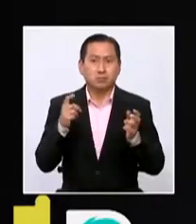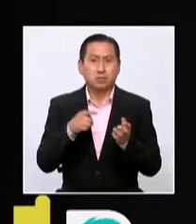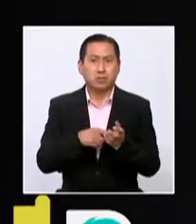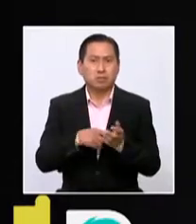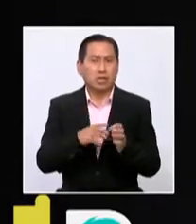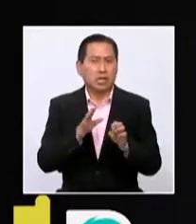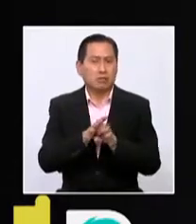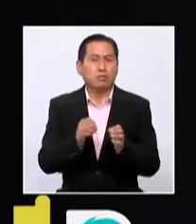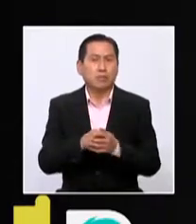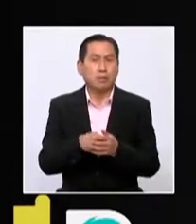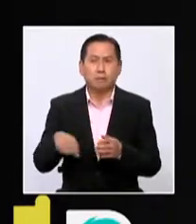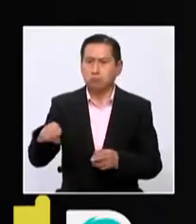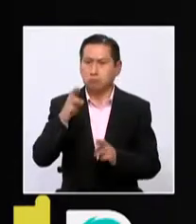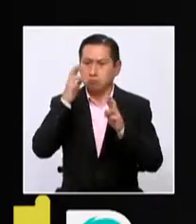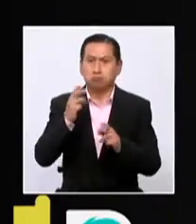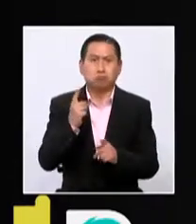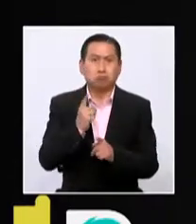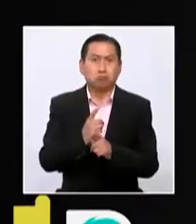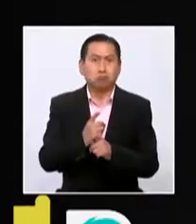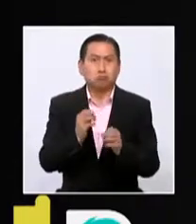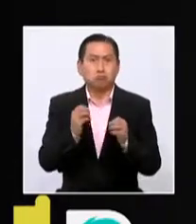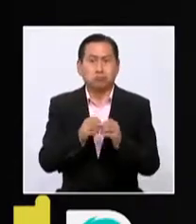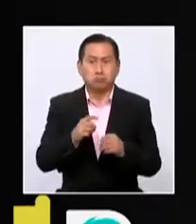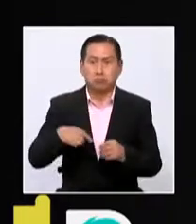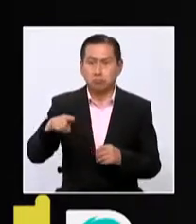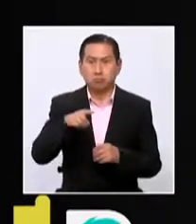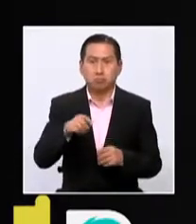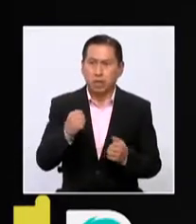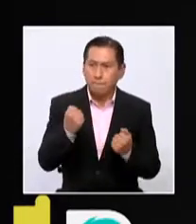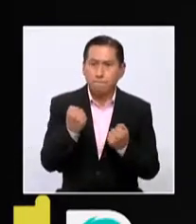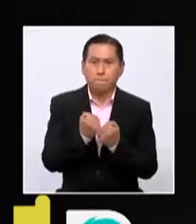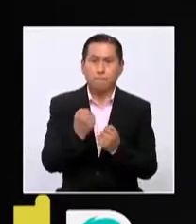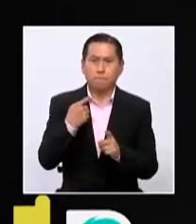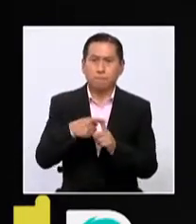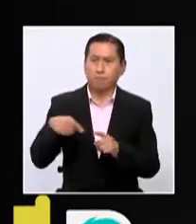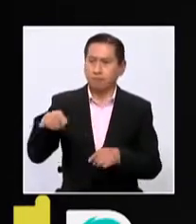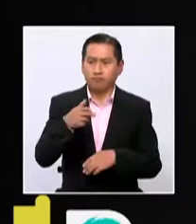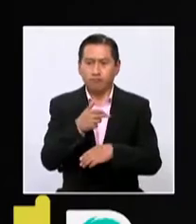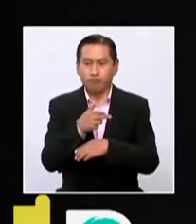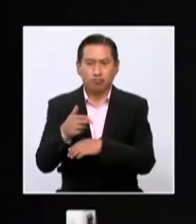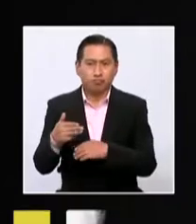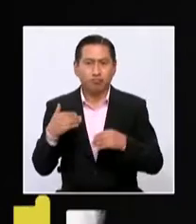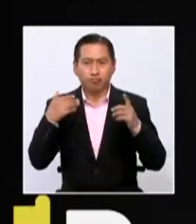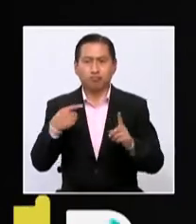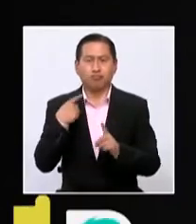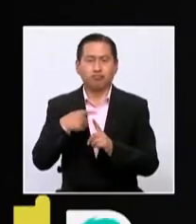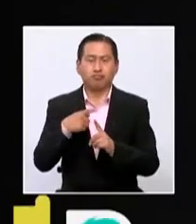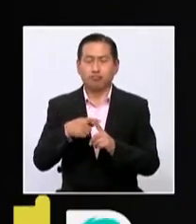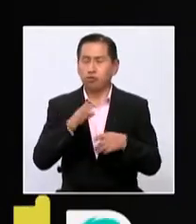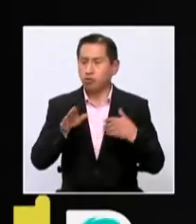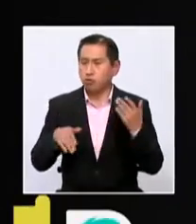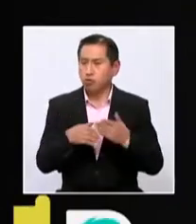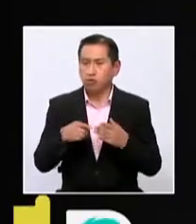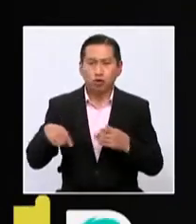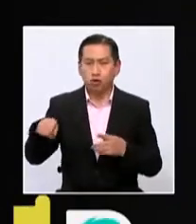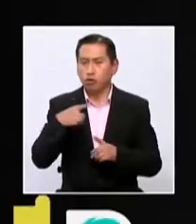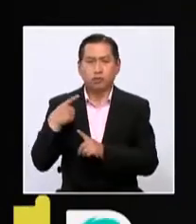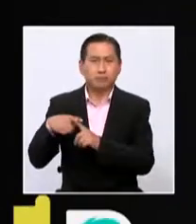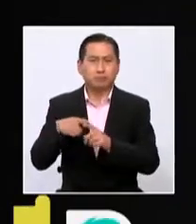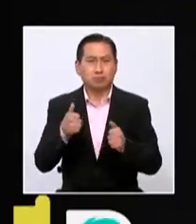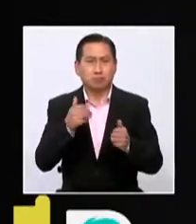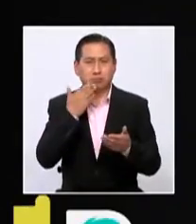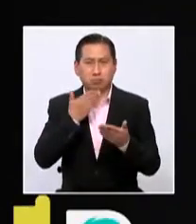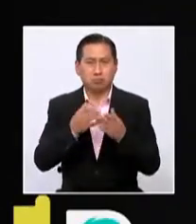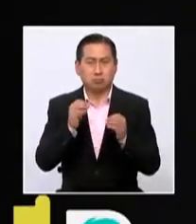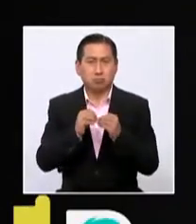por ejemplo, del respeto y de el poder apoyar a que esta producción pueda realizarse con todas las condiciones de vida,